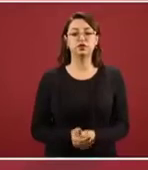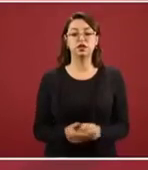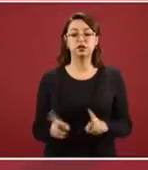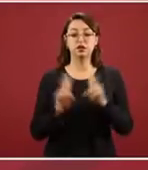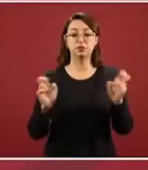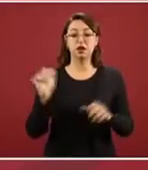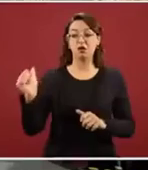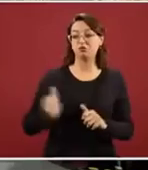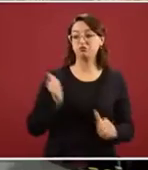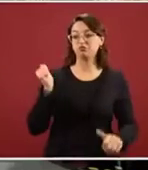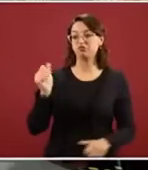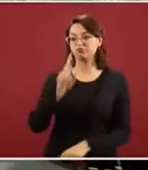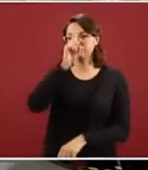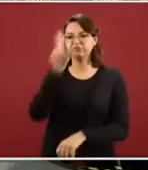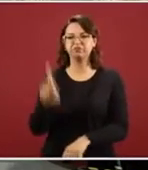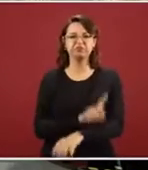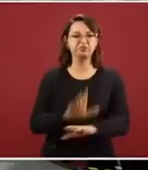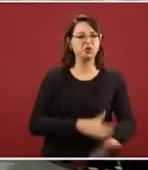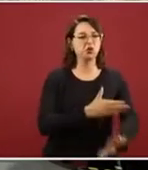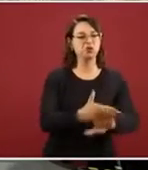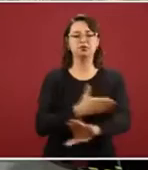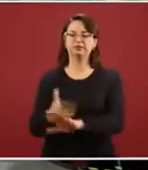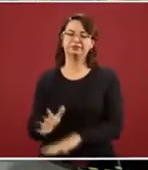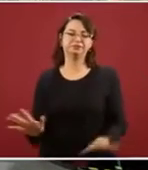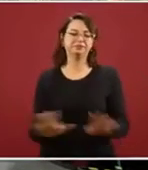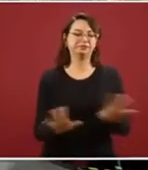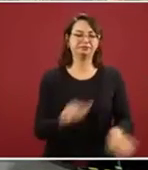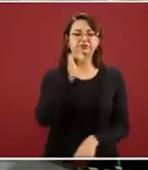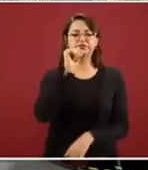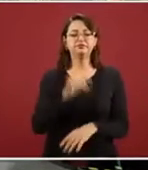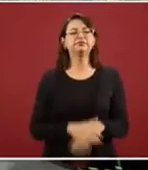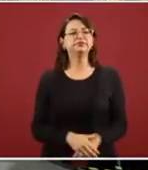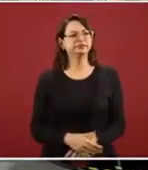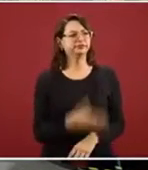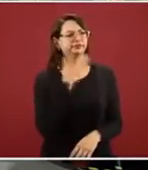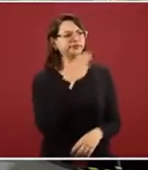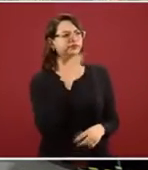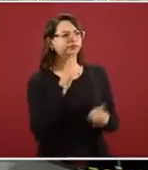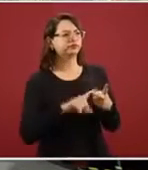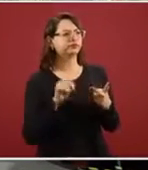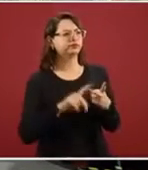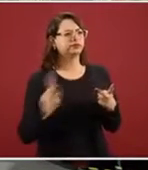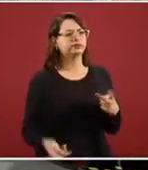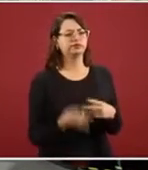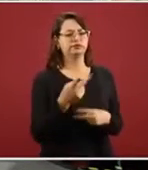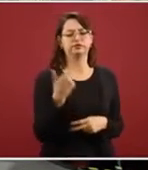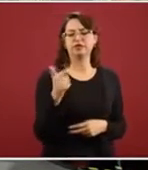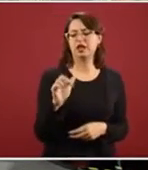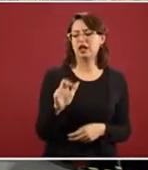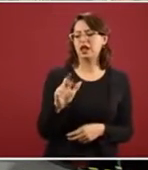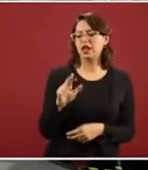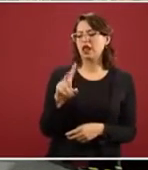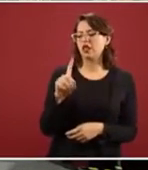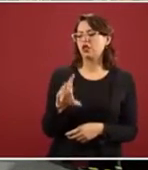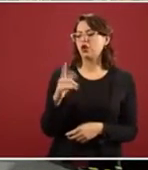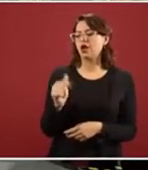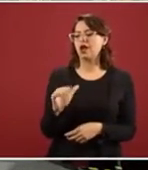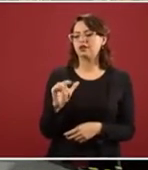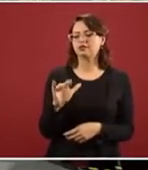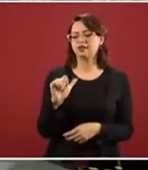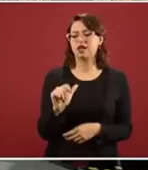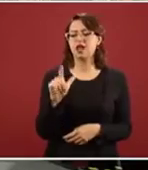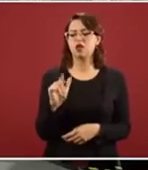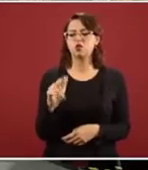Muy bien, mi segunda pregunta es con respecto a la sociedad civil. Con Genaro García Luna se creó